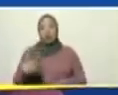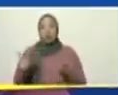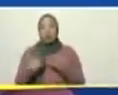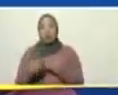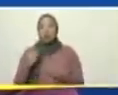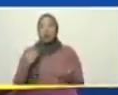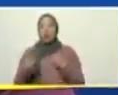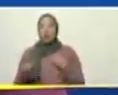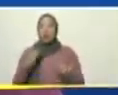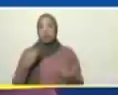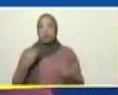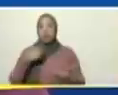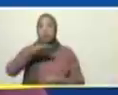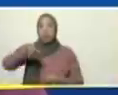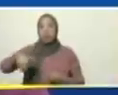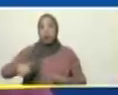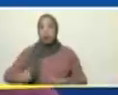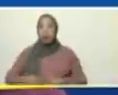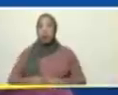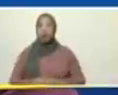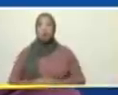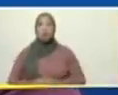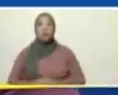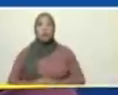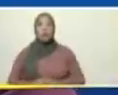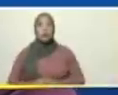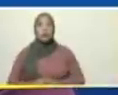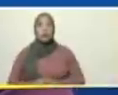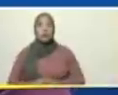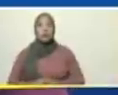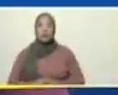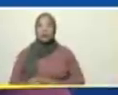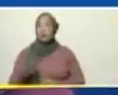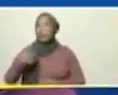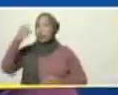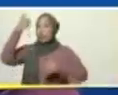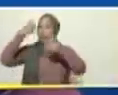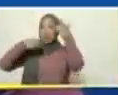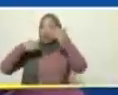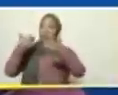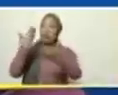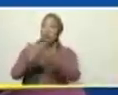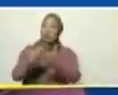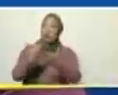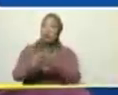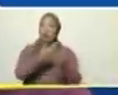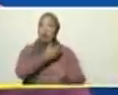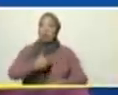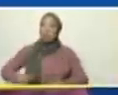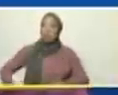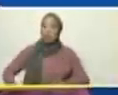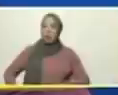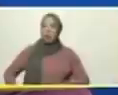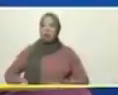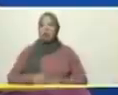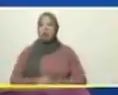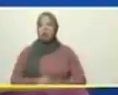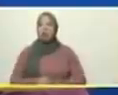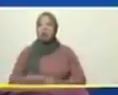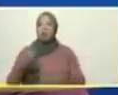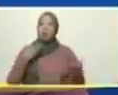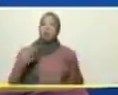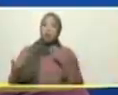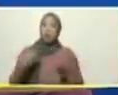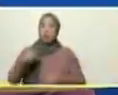un país extranjero para derrocar a su propio gobierno. Y los militares chilenos, los grandes militares chilenos, se han puesto al servicio de otro